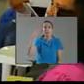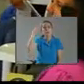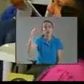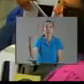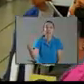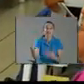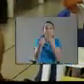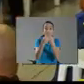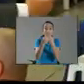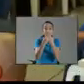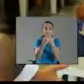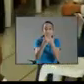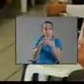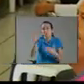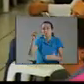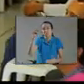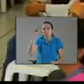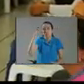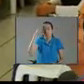la ignorancia.